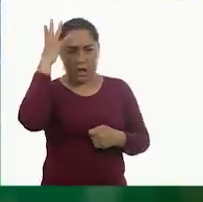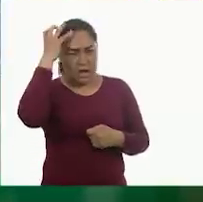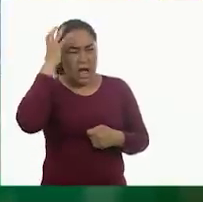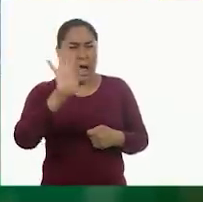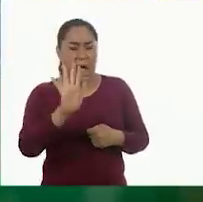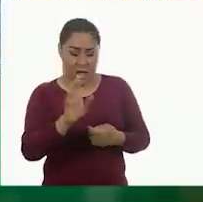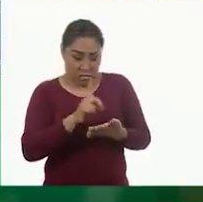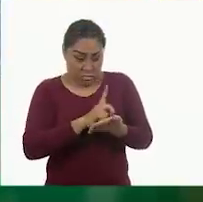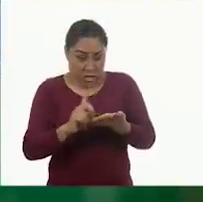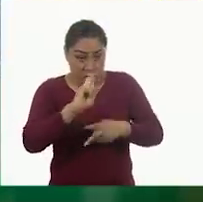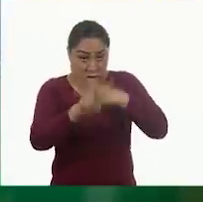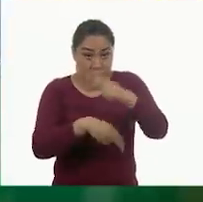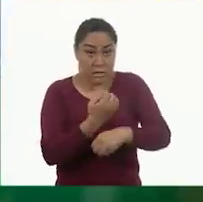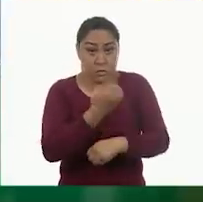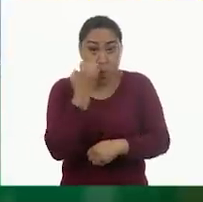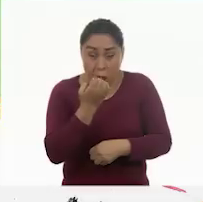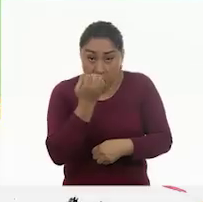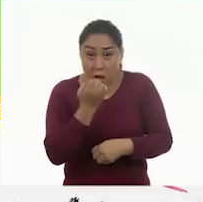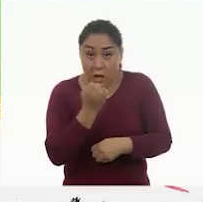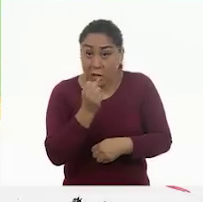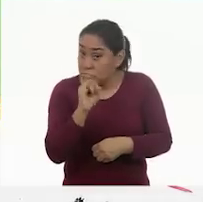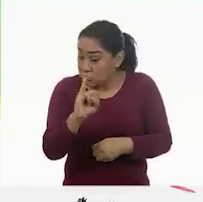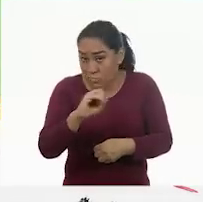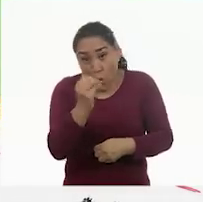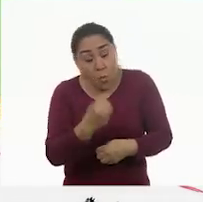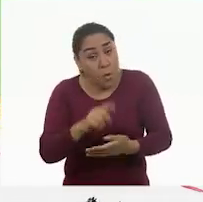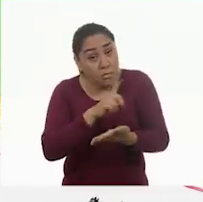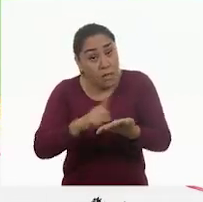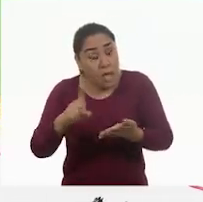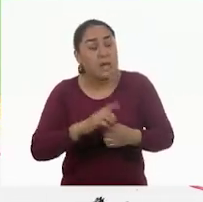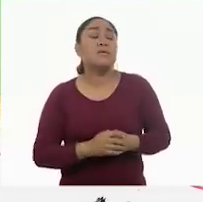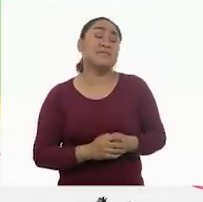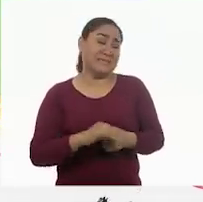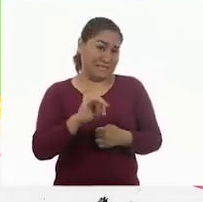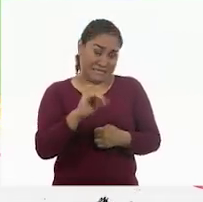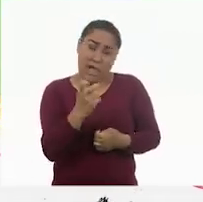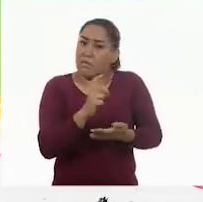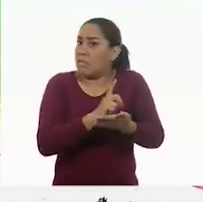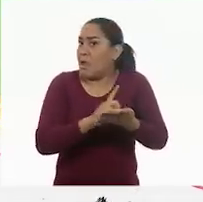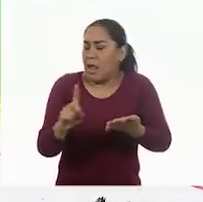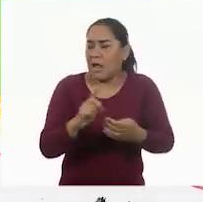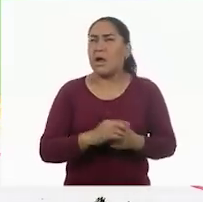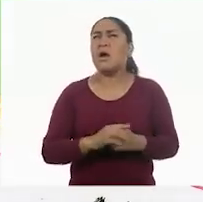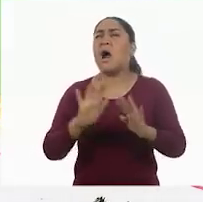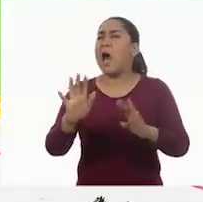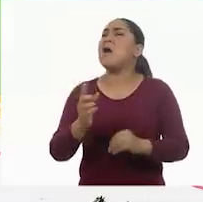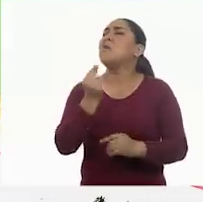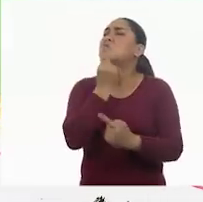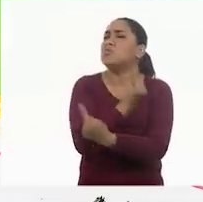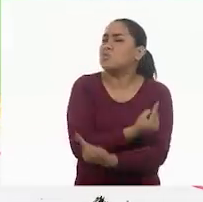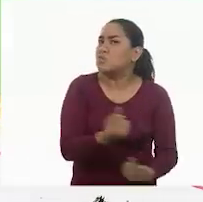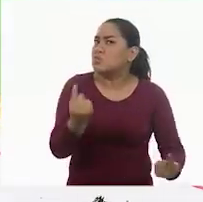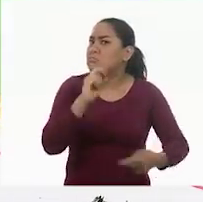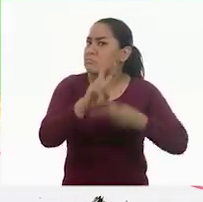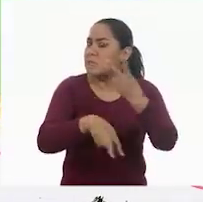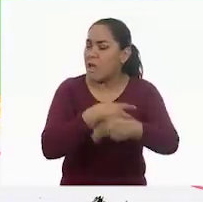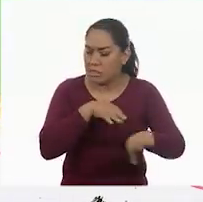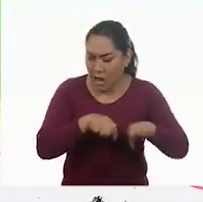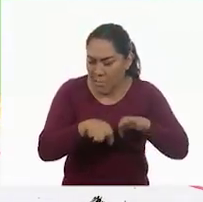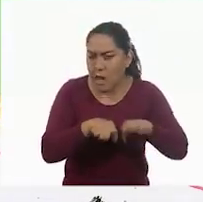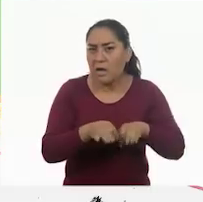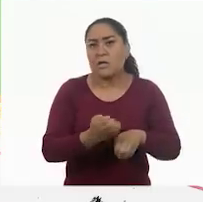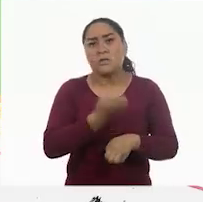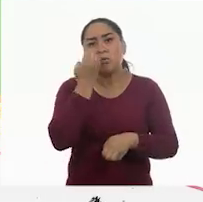ir a la escuela es un derecho? Por supuesto, el ir a la escuela es un derecho. Y si van niños a trabajar y no pueden ir a la